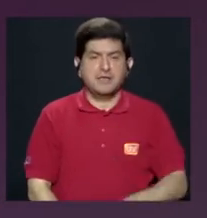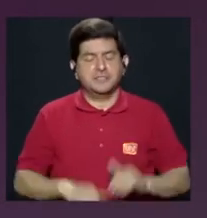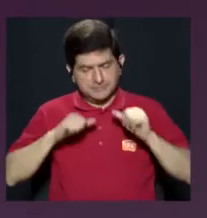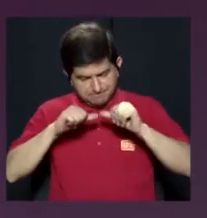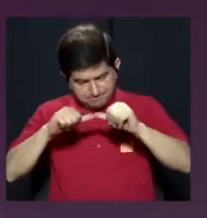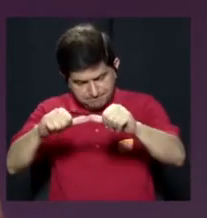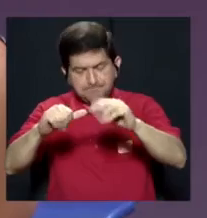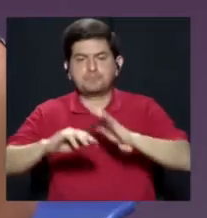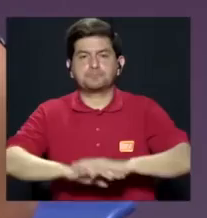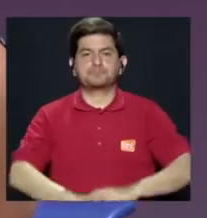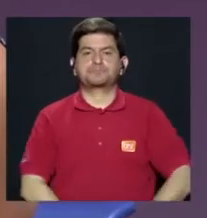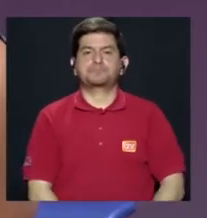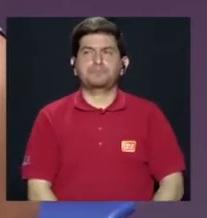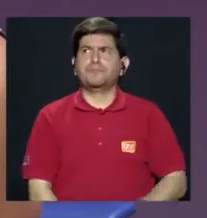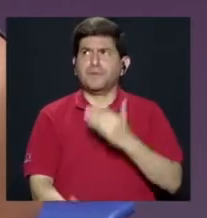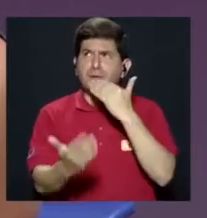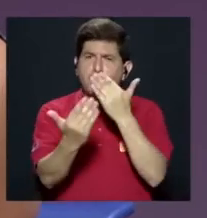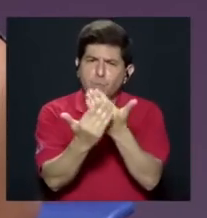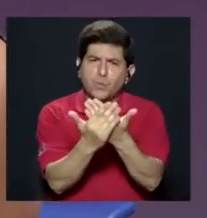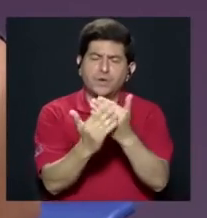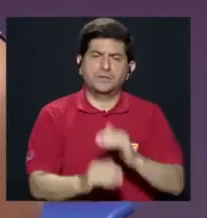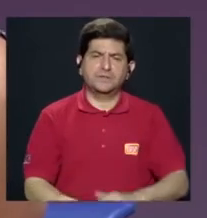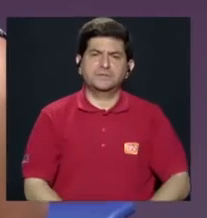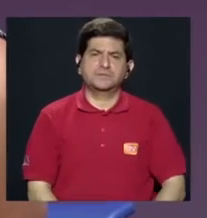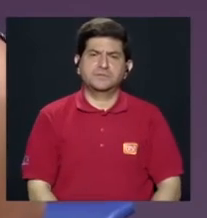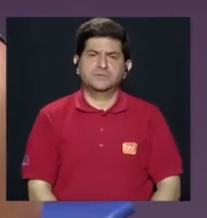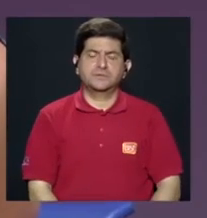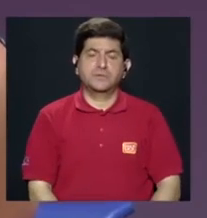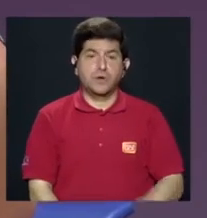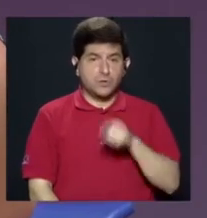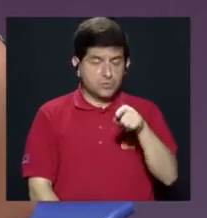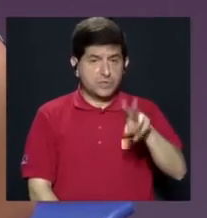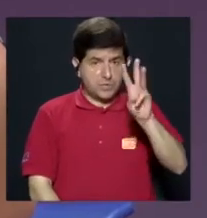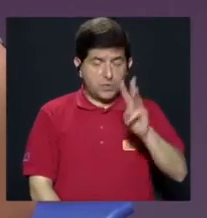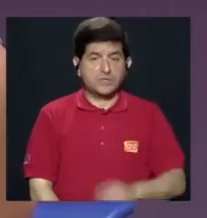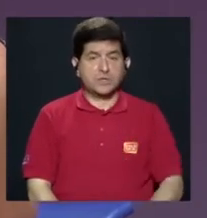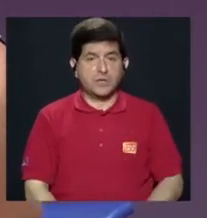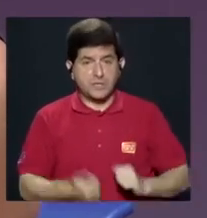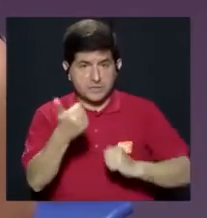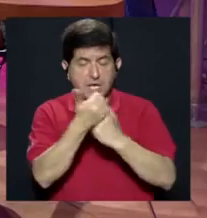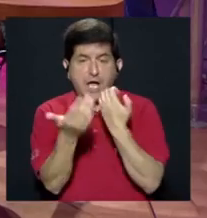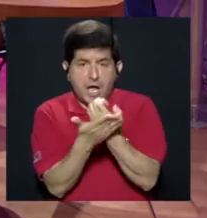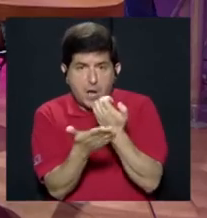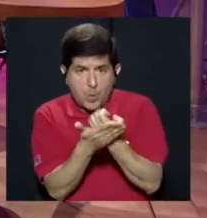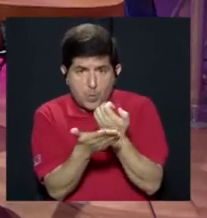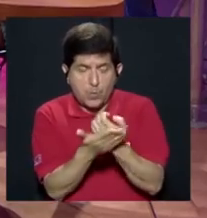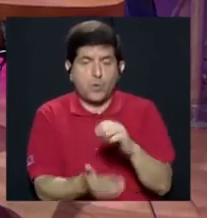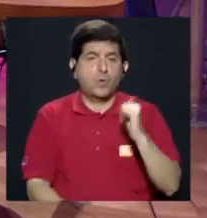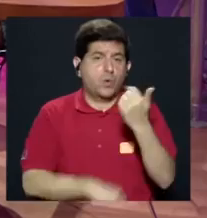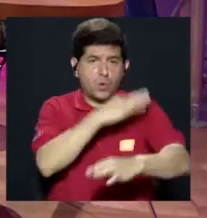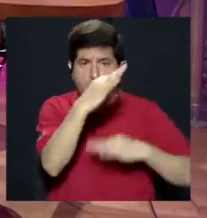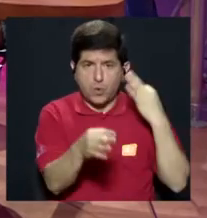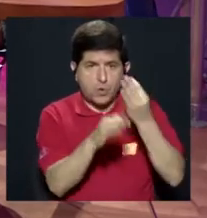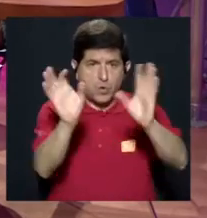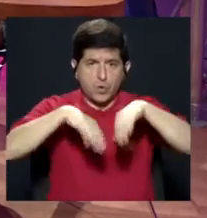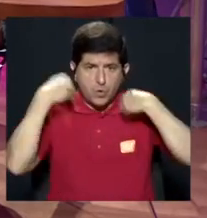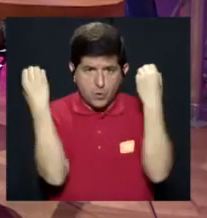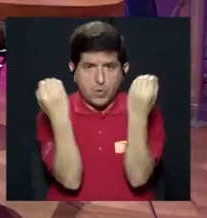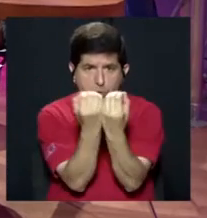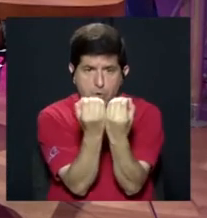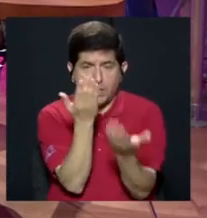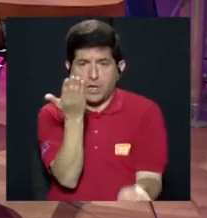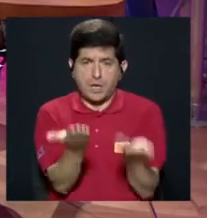vamos. Qué bueno. Wendley, ¿y ustedes tienen apoyo económico o de algún otro tipo de